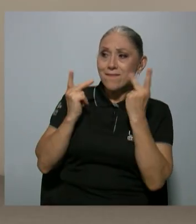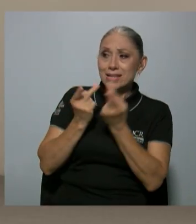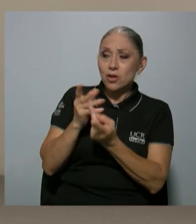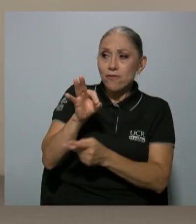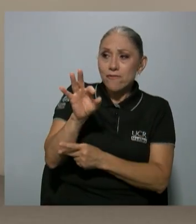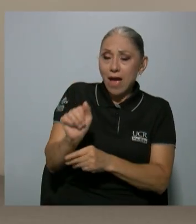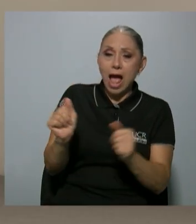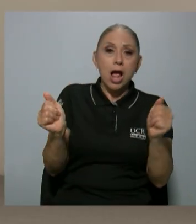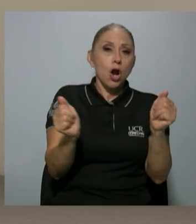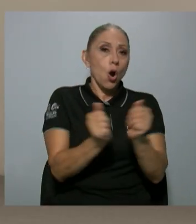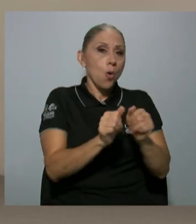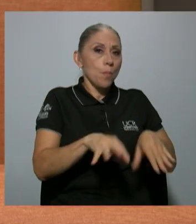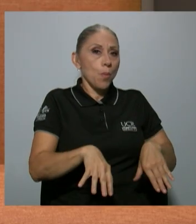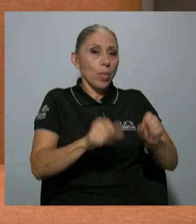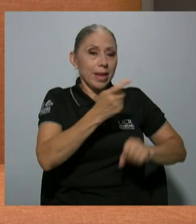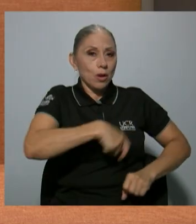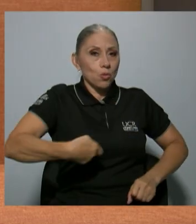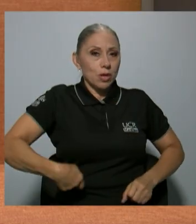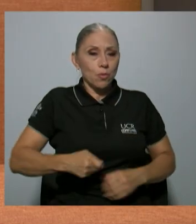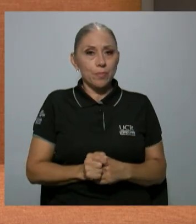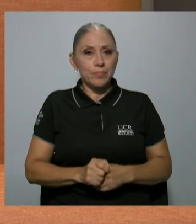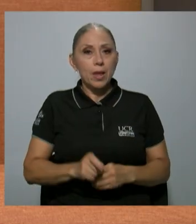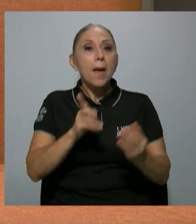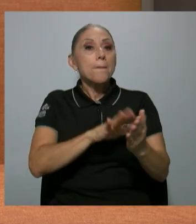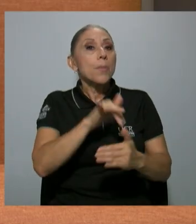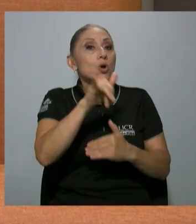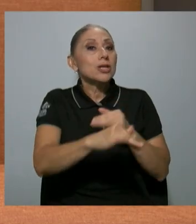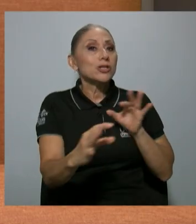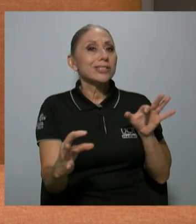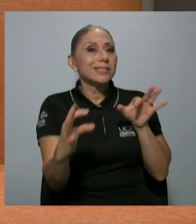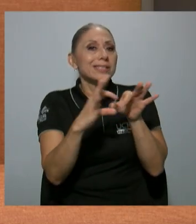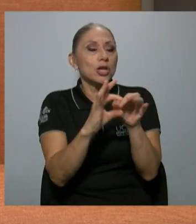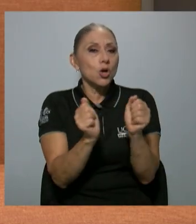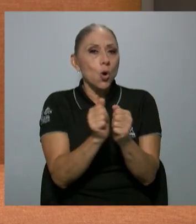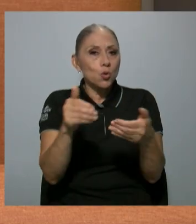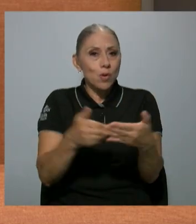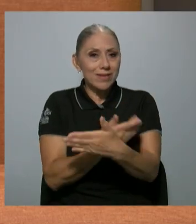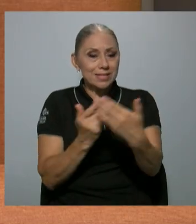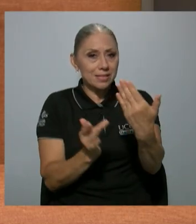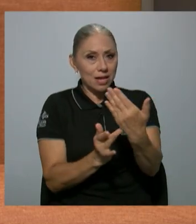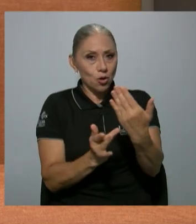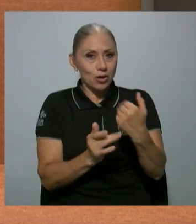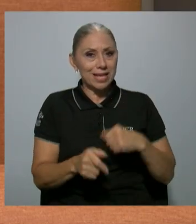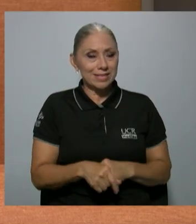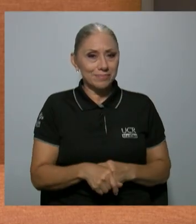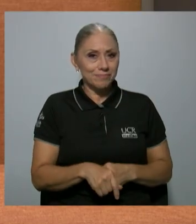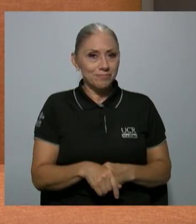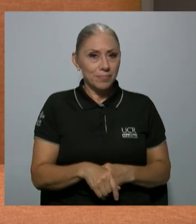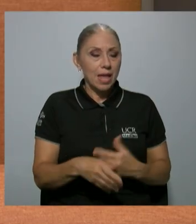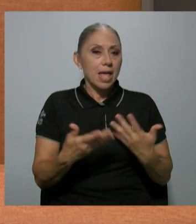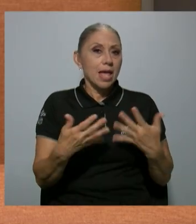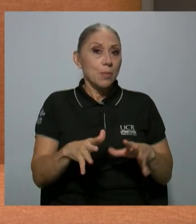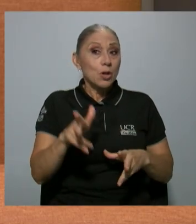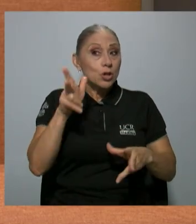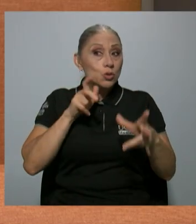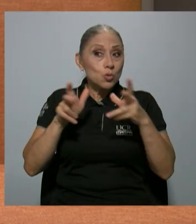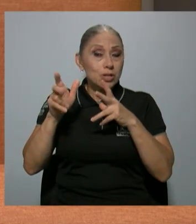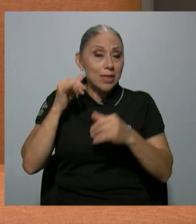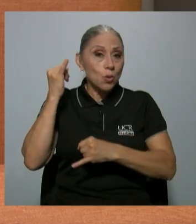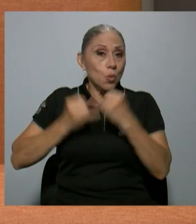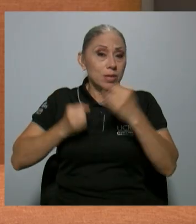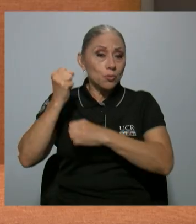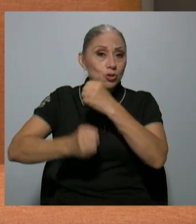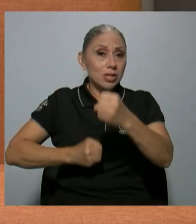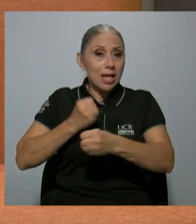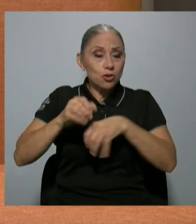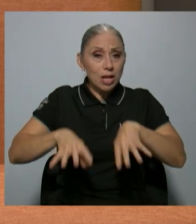Ejecutivo? Proyectos que tienen que ver con las nuevas tecnologías. Creo que escuchando los últimos años al